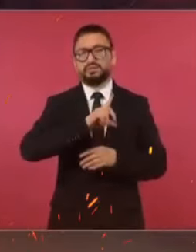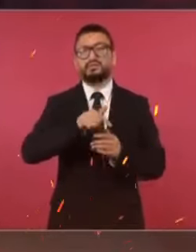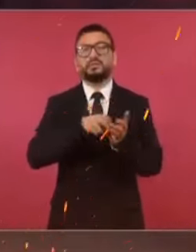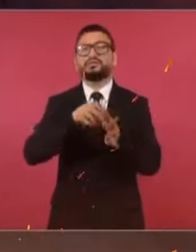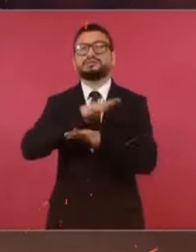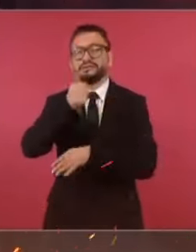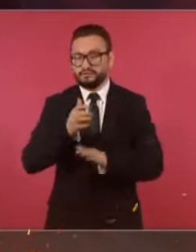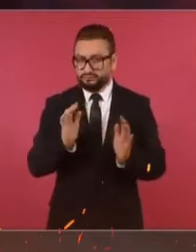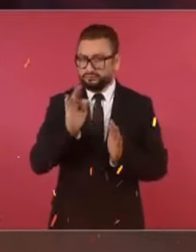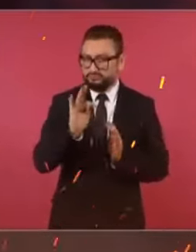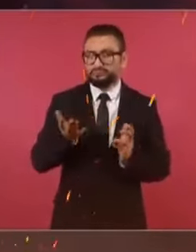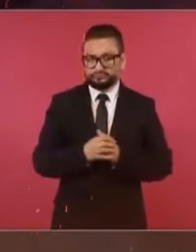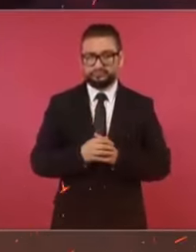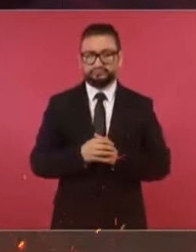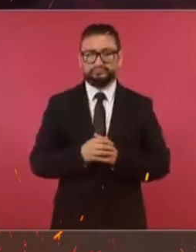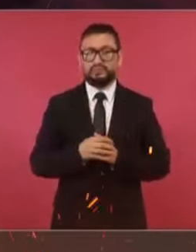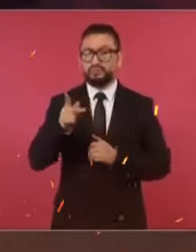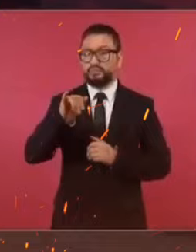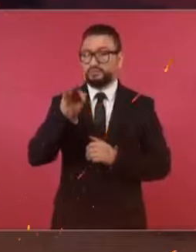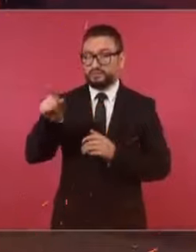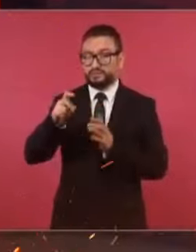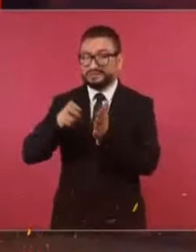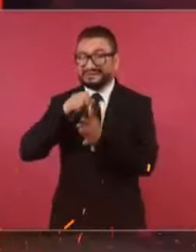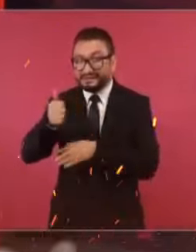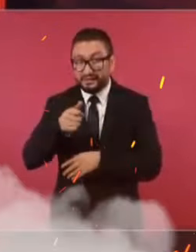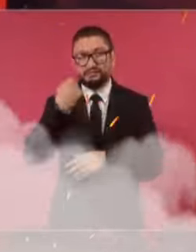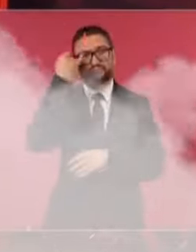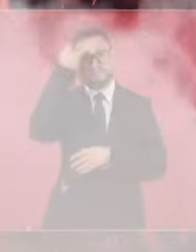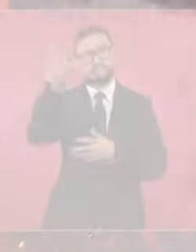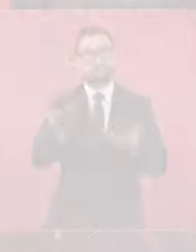reforma al Poder Judicial. Imagínense